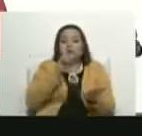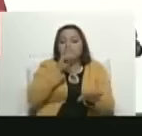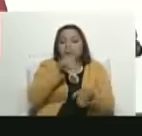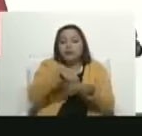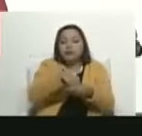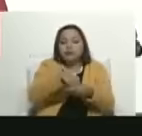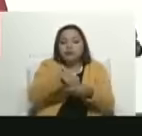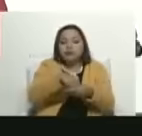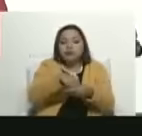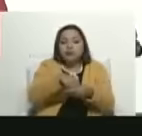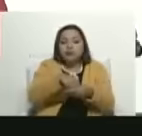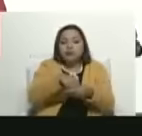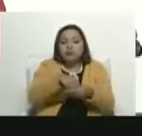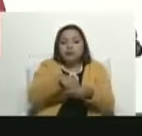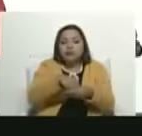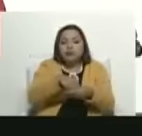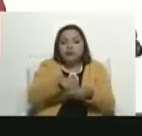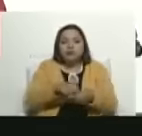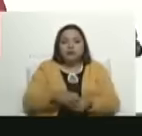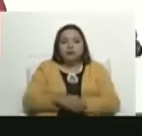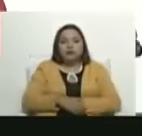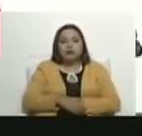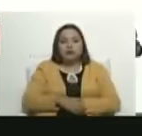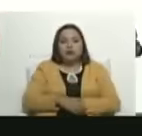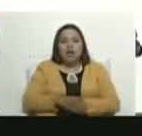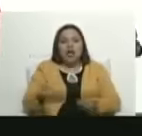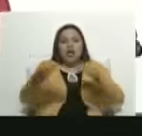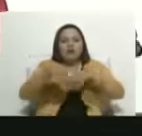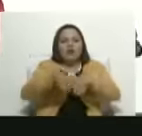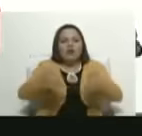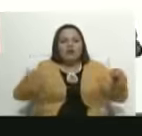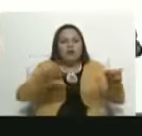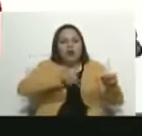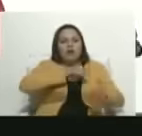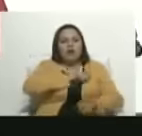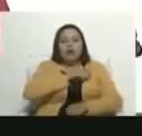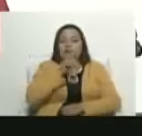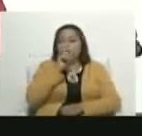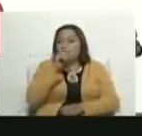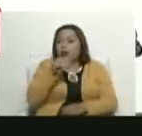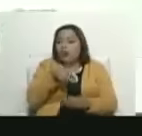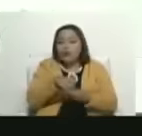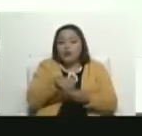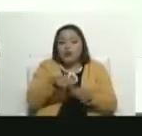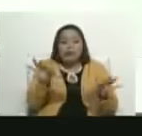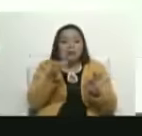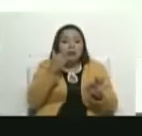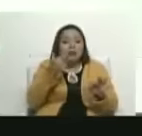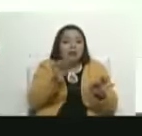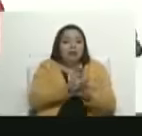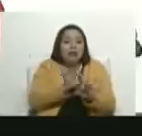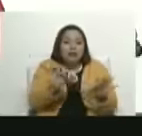¿No? 70, protocolo de Puerto España, calladito, no dicen nada.